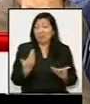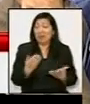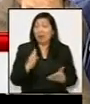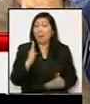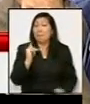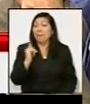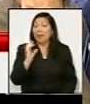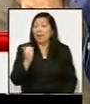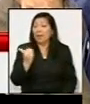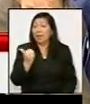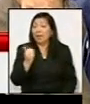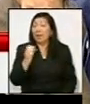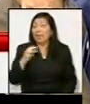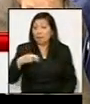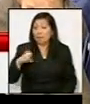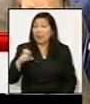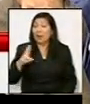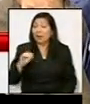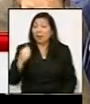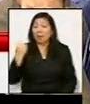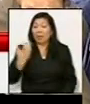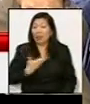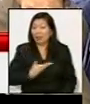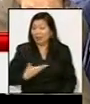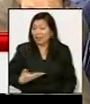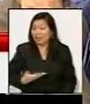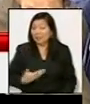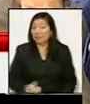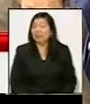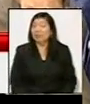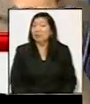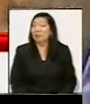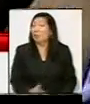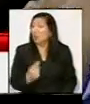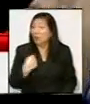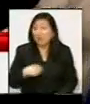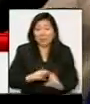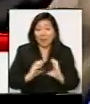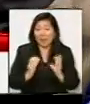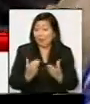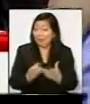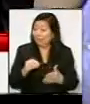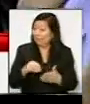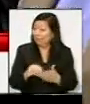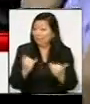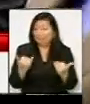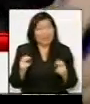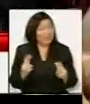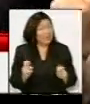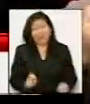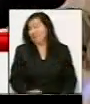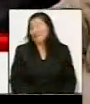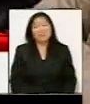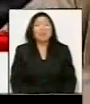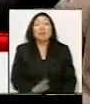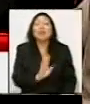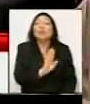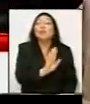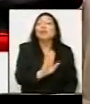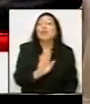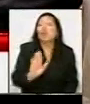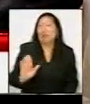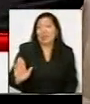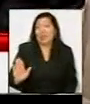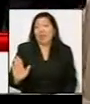está proponiendo la comisión de alto nivel lograda por el poder ejecutivo o sea nosotros no es el parlamento el que están planteando este tema con ellos es el